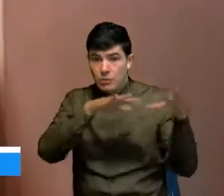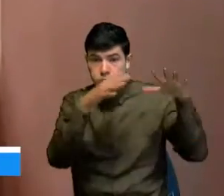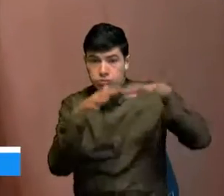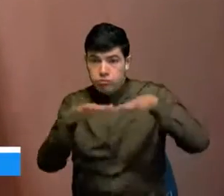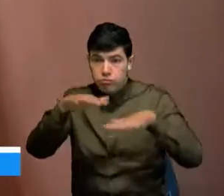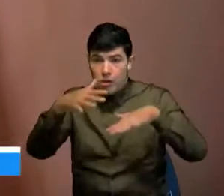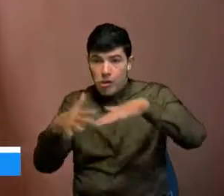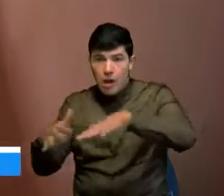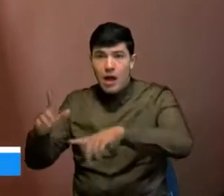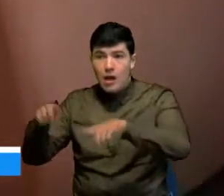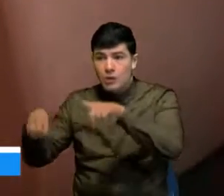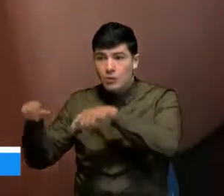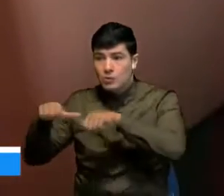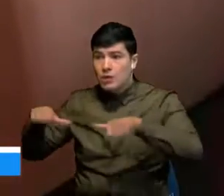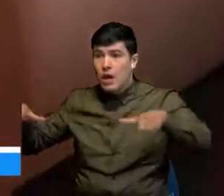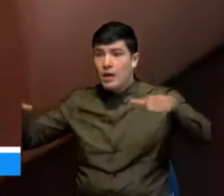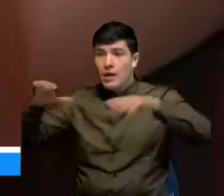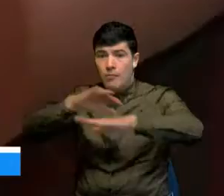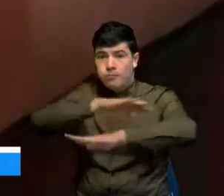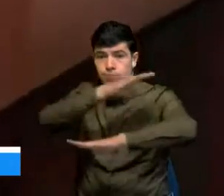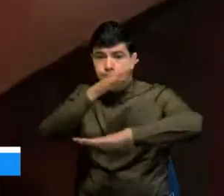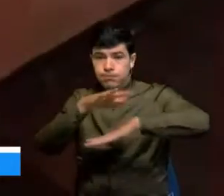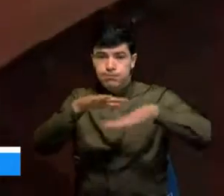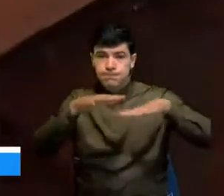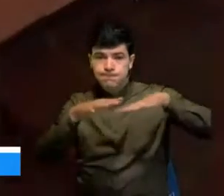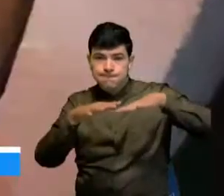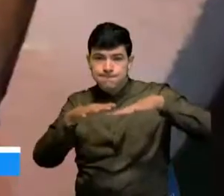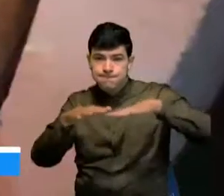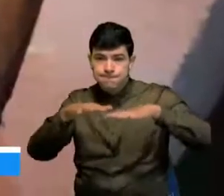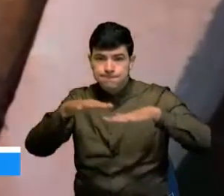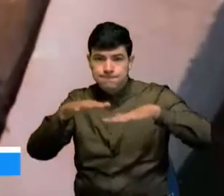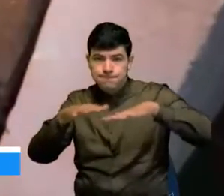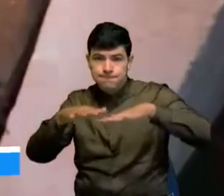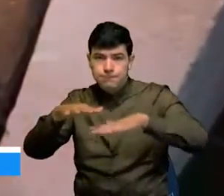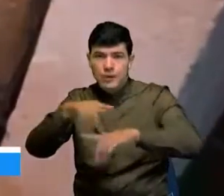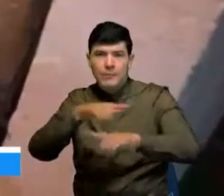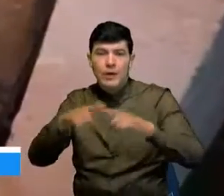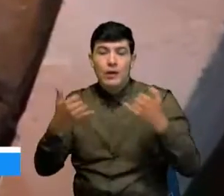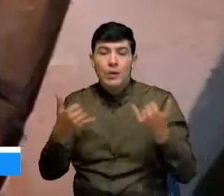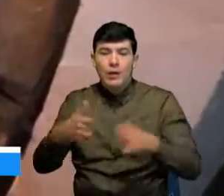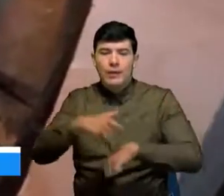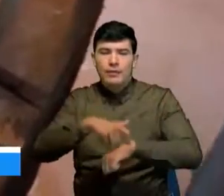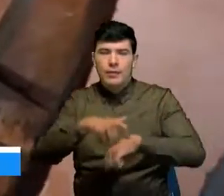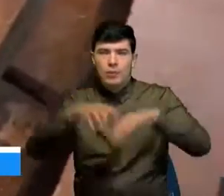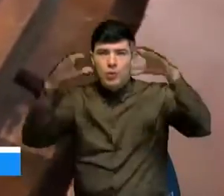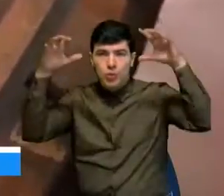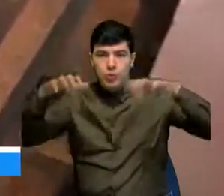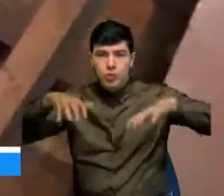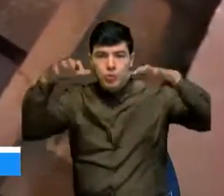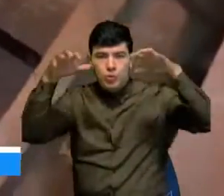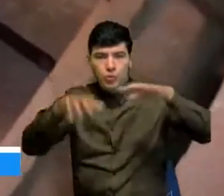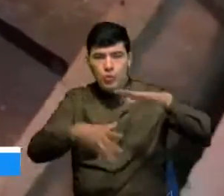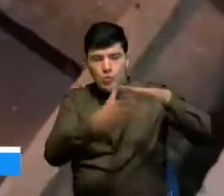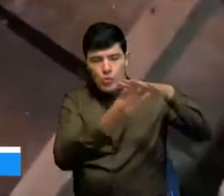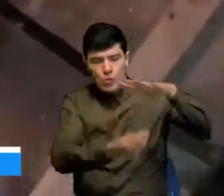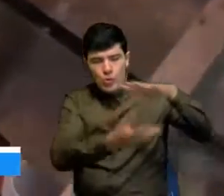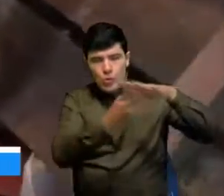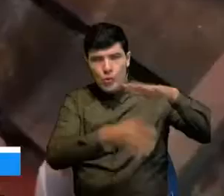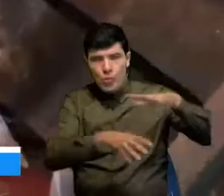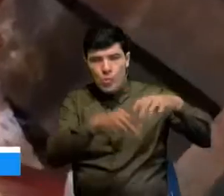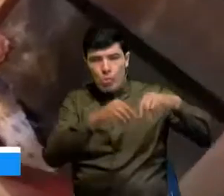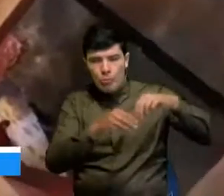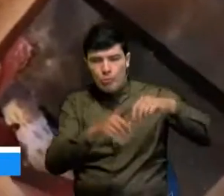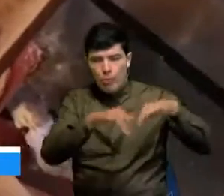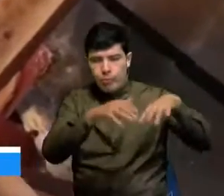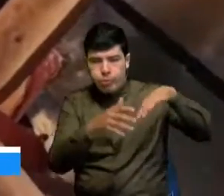sitios que se están moviendo muy lentamente pero que con la época de lluvia la saturación del terreno genera